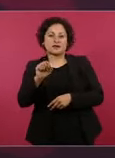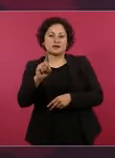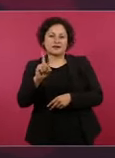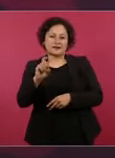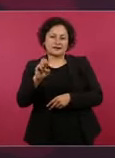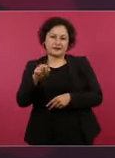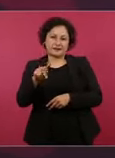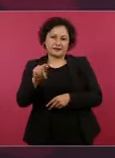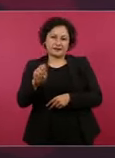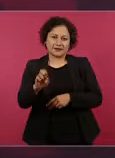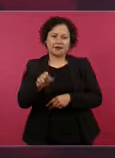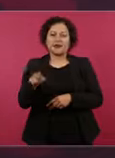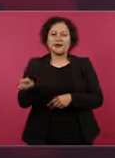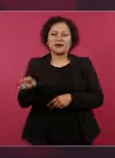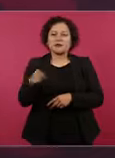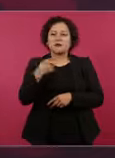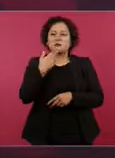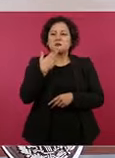Se gastaron,